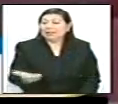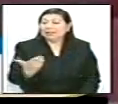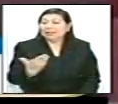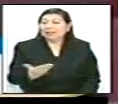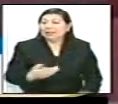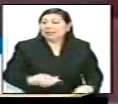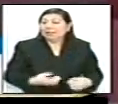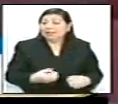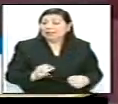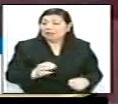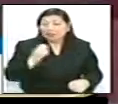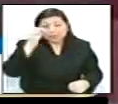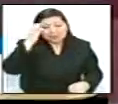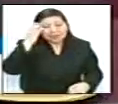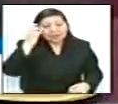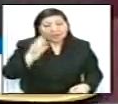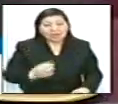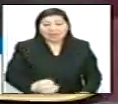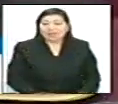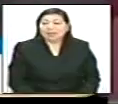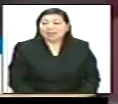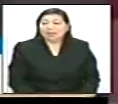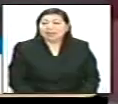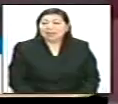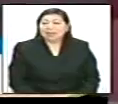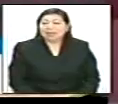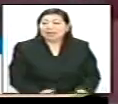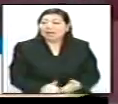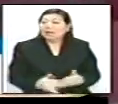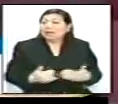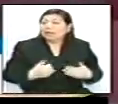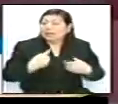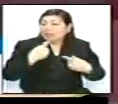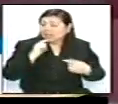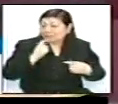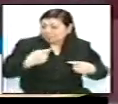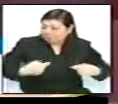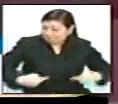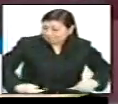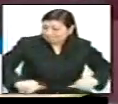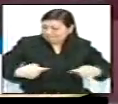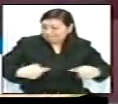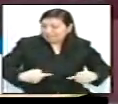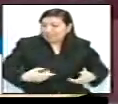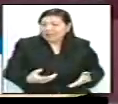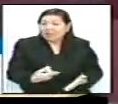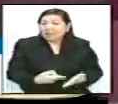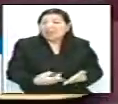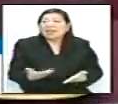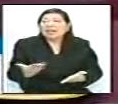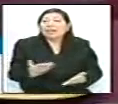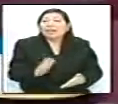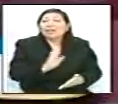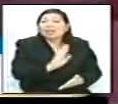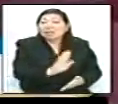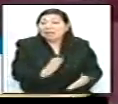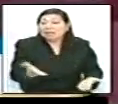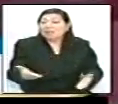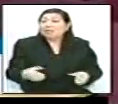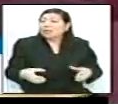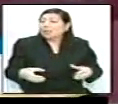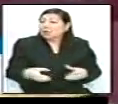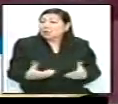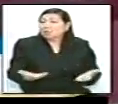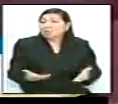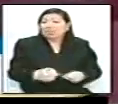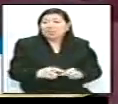al debate. Yo sí creo, en el segundo extremo, que esto debería ser debatido, sea la decisión que tome esta comisión